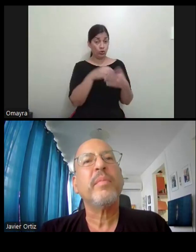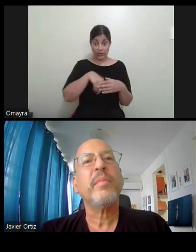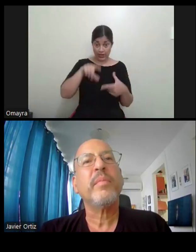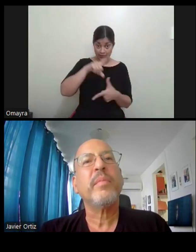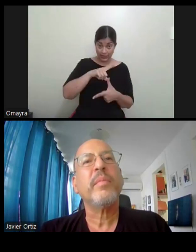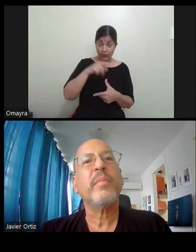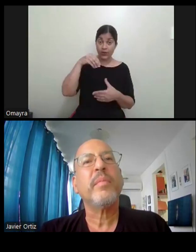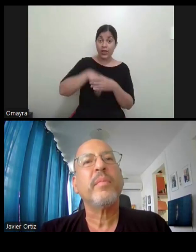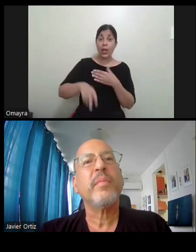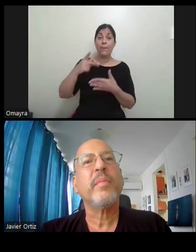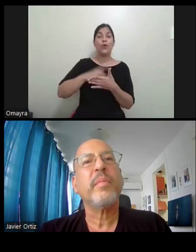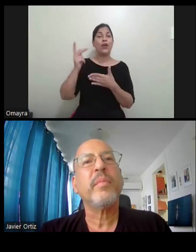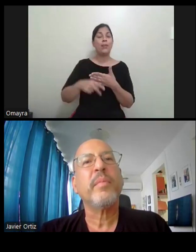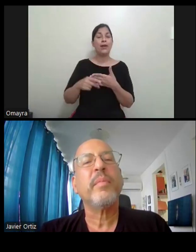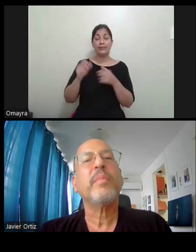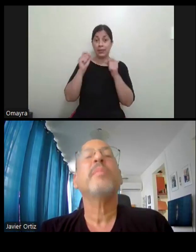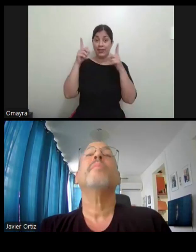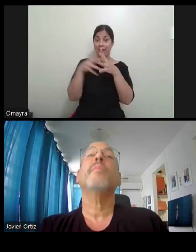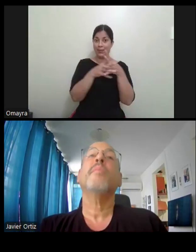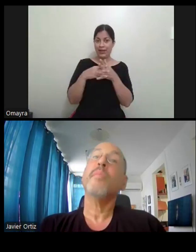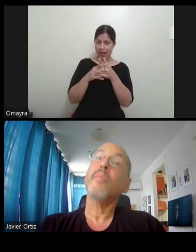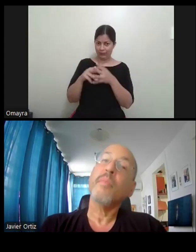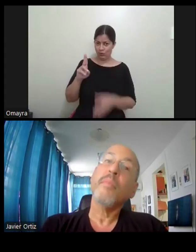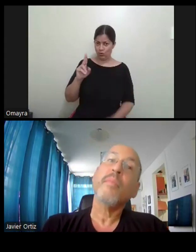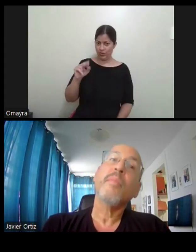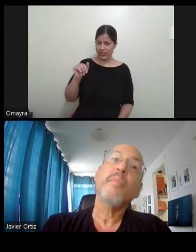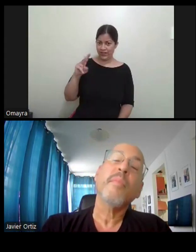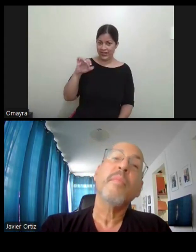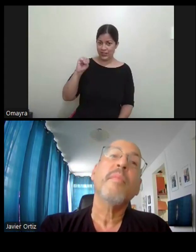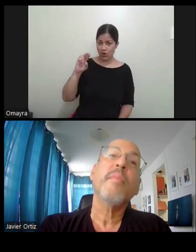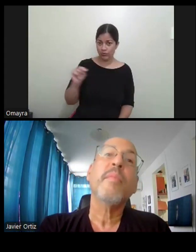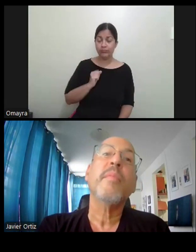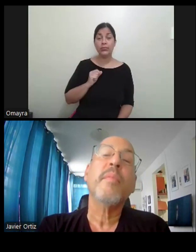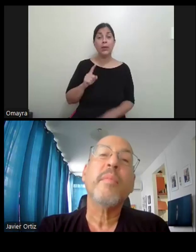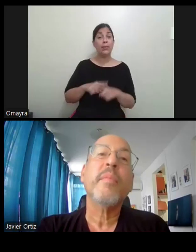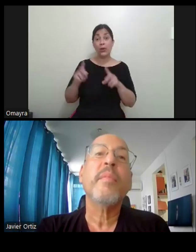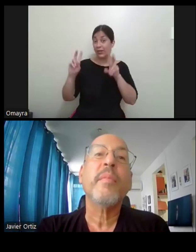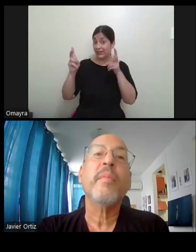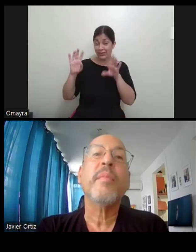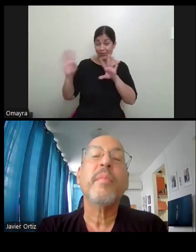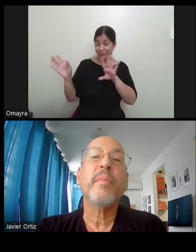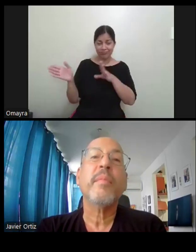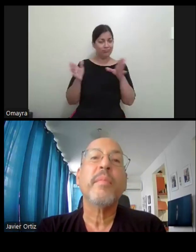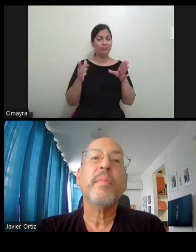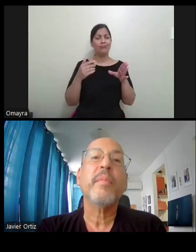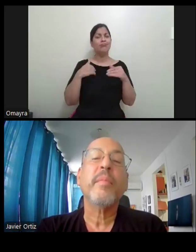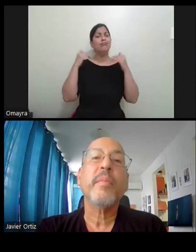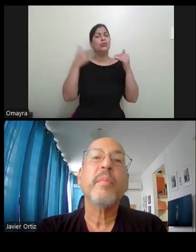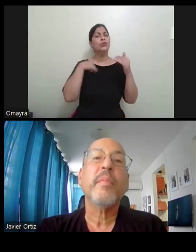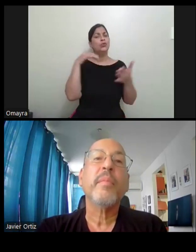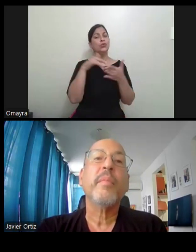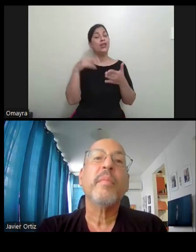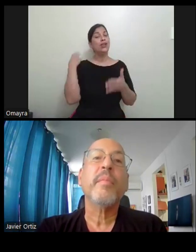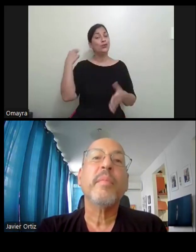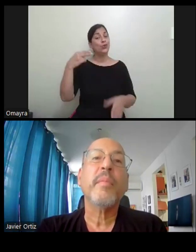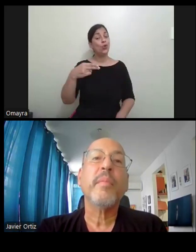programa Despierta América de Univisión. Pero en realidad, más allá de ese título, yo estaba estudiando historia